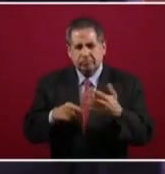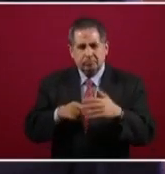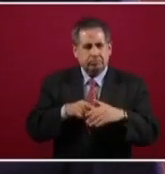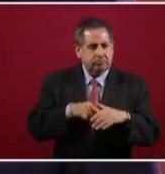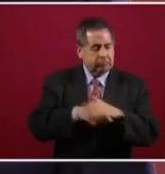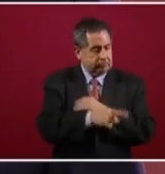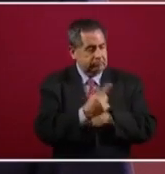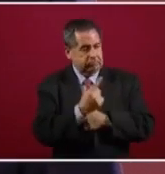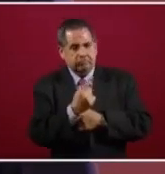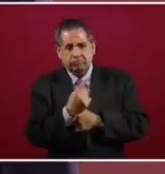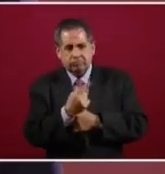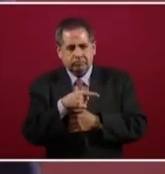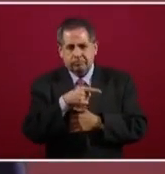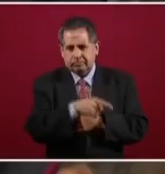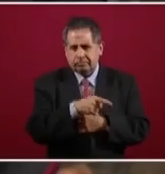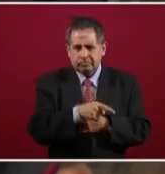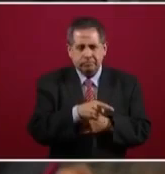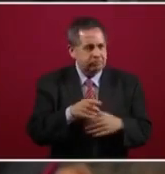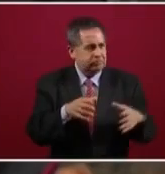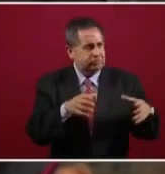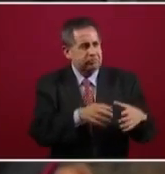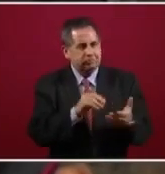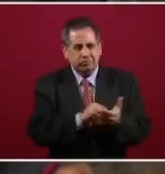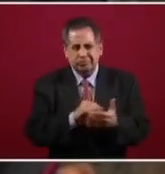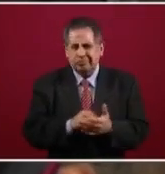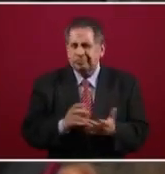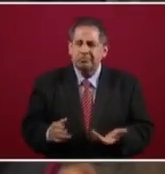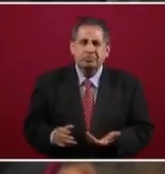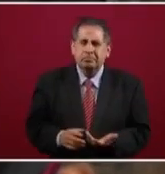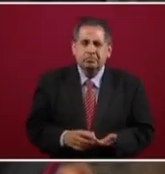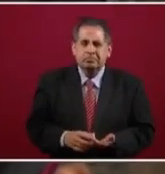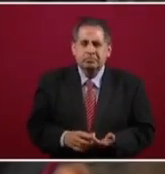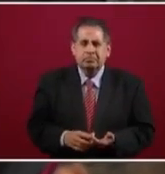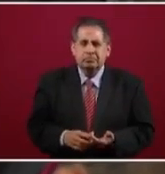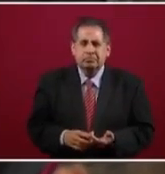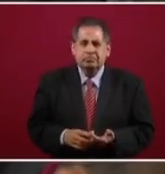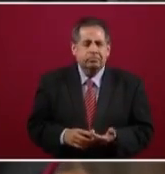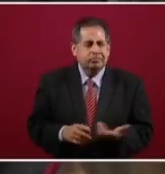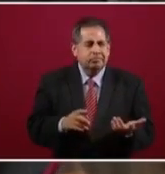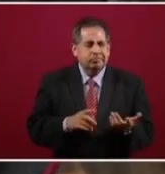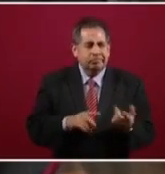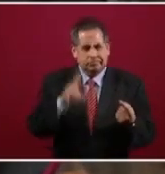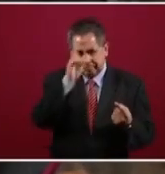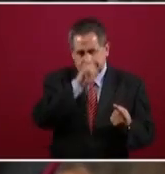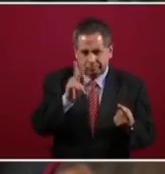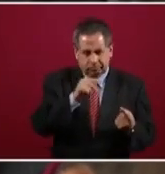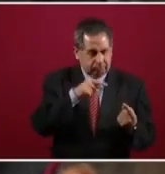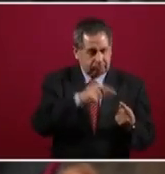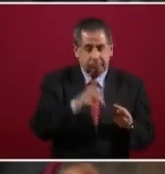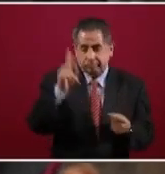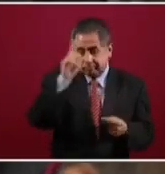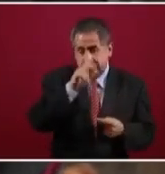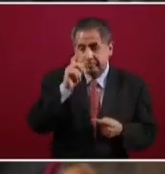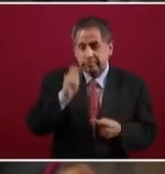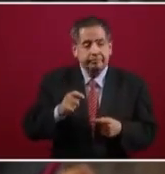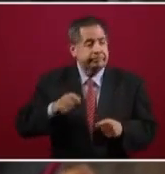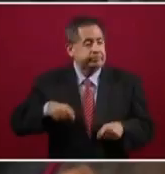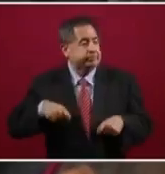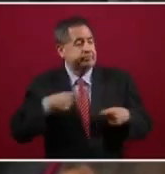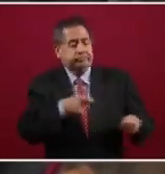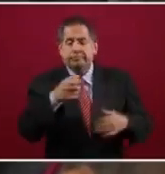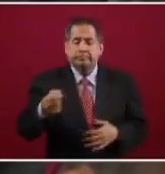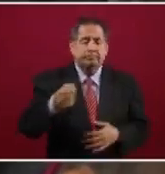este primer año de su gobierno. Pero no es lo peor, presidente. Lo peor es que se nombró